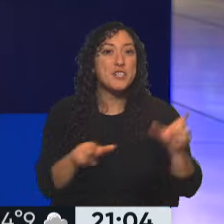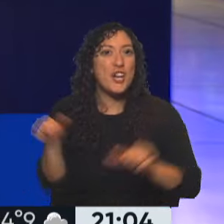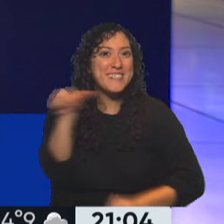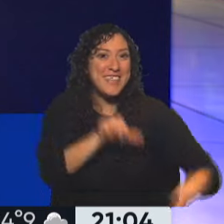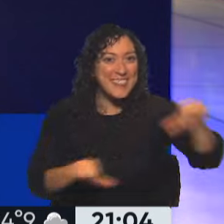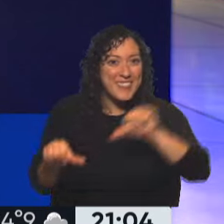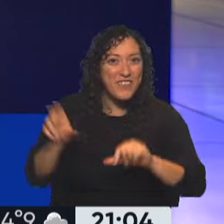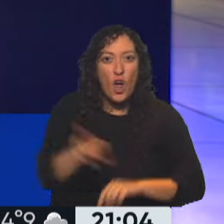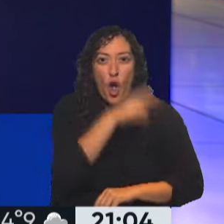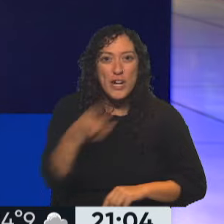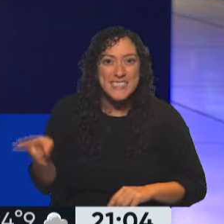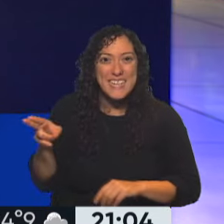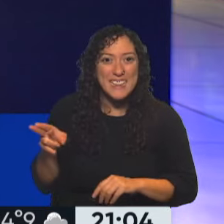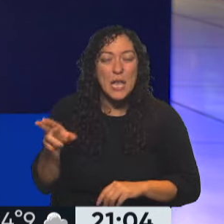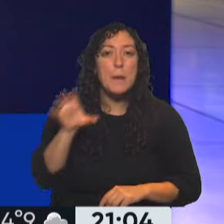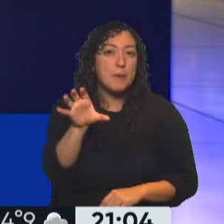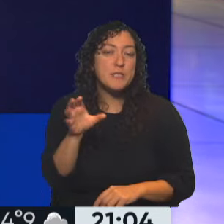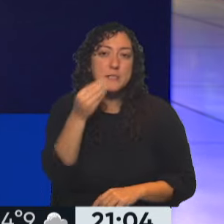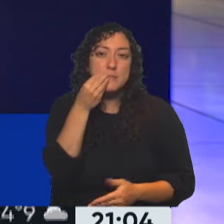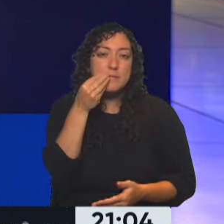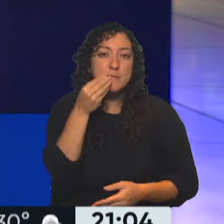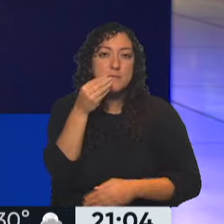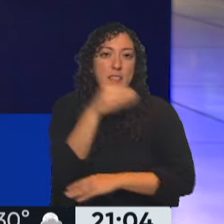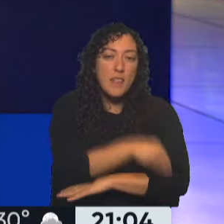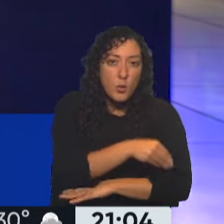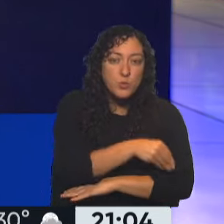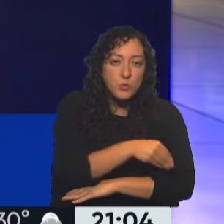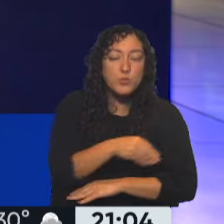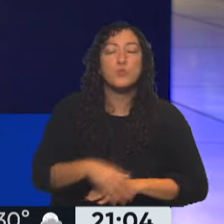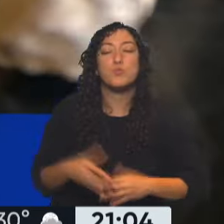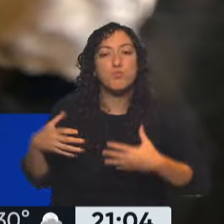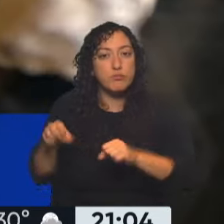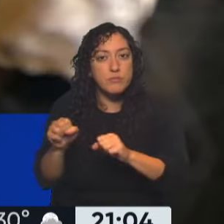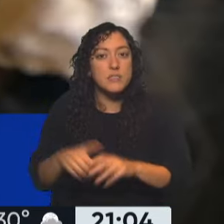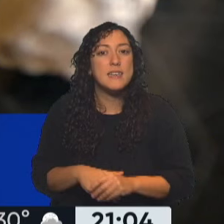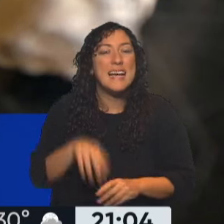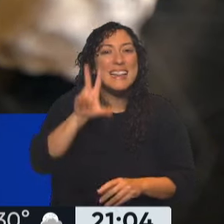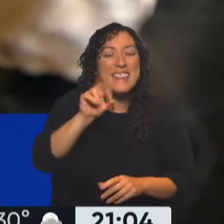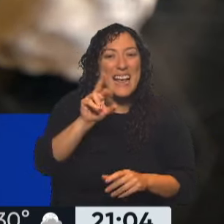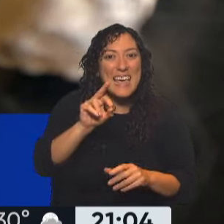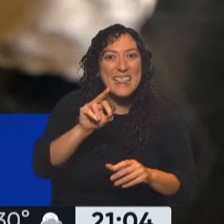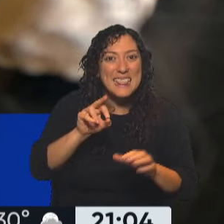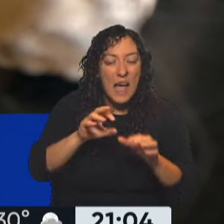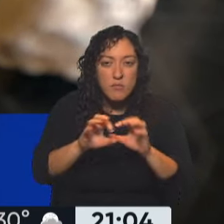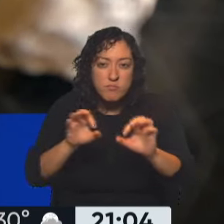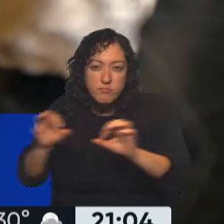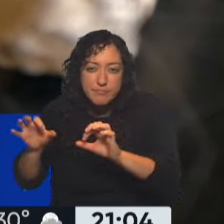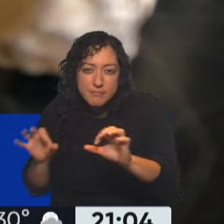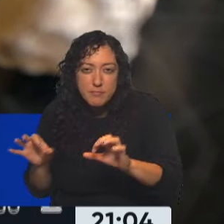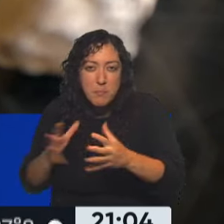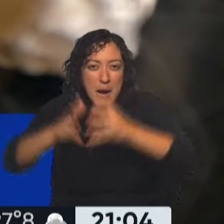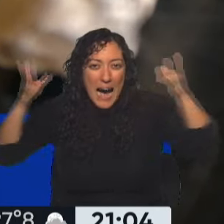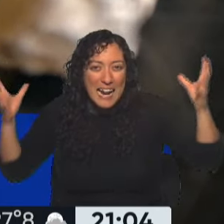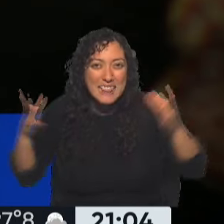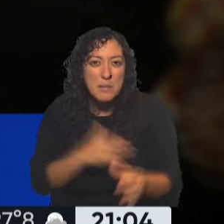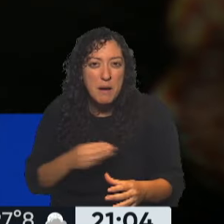del CONICET en la provincia de Santa Cruz. Son más de 30 piezas de lo que se estima fue el mamífero más grande en